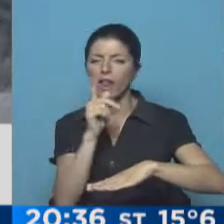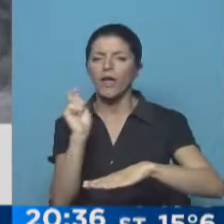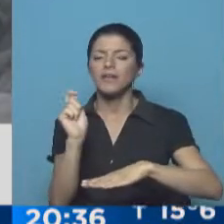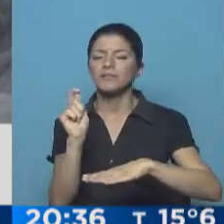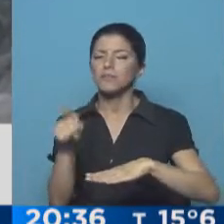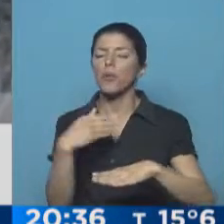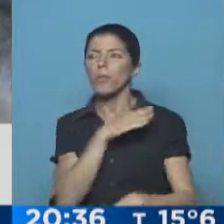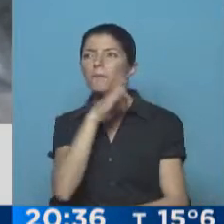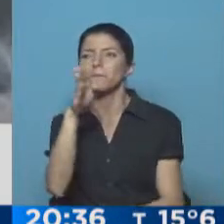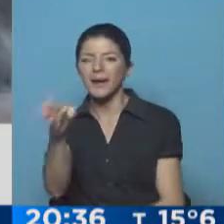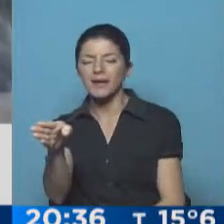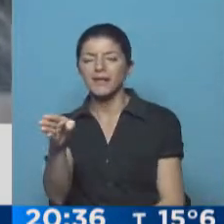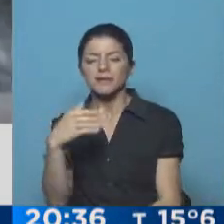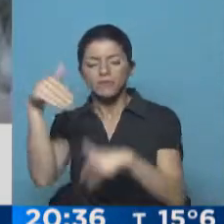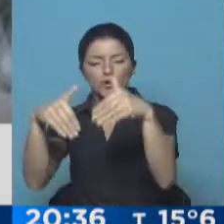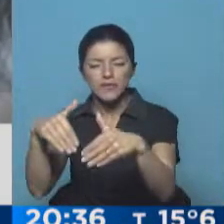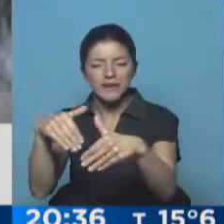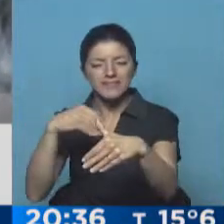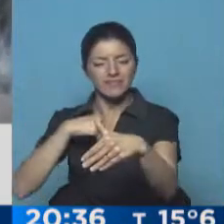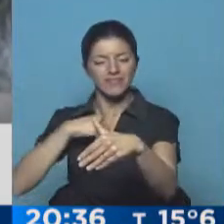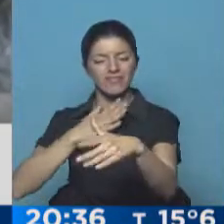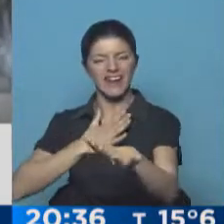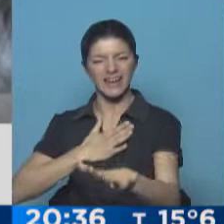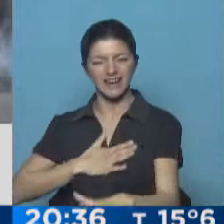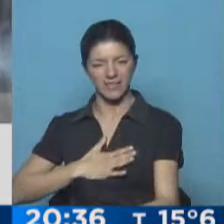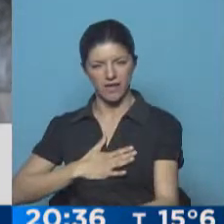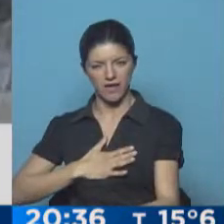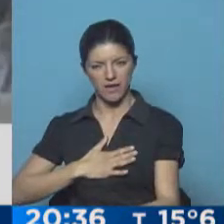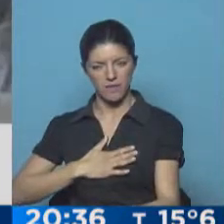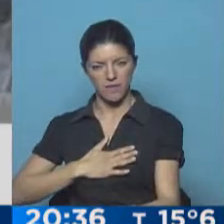genere esa tranquilidad, y no ir en búsqueda